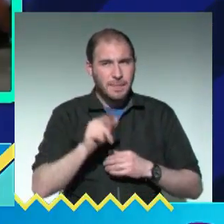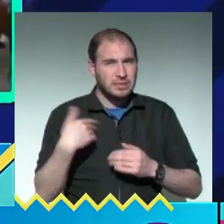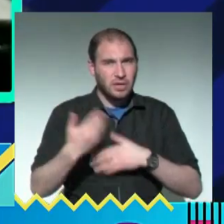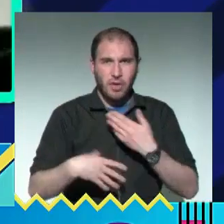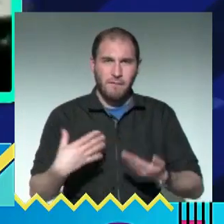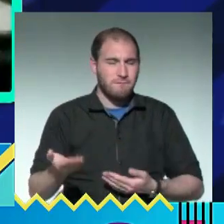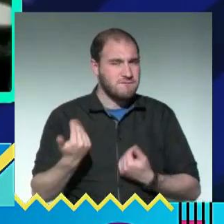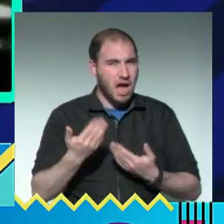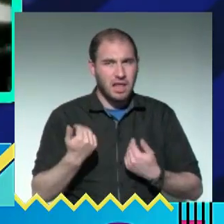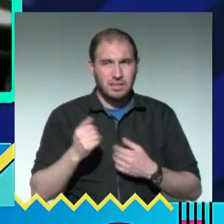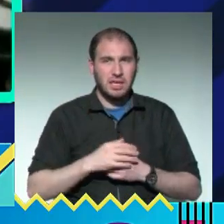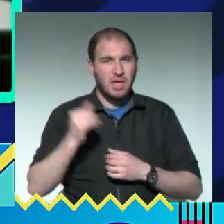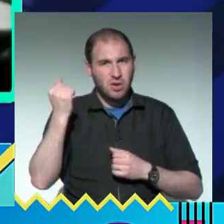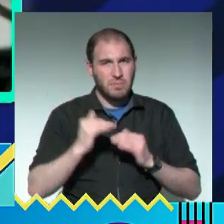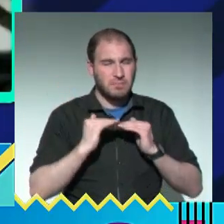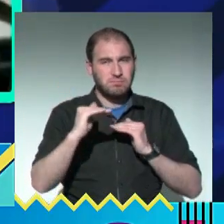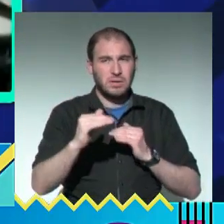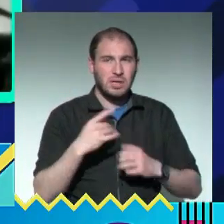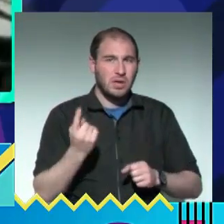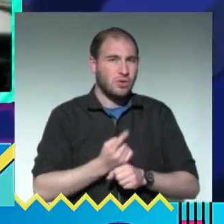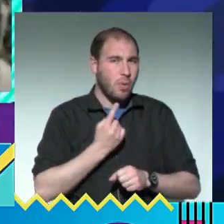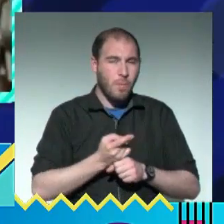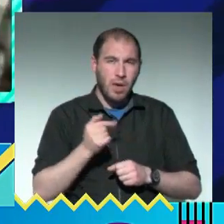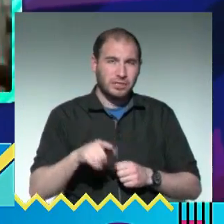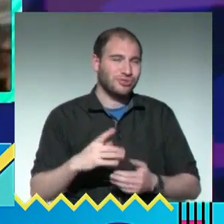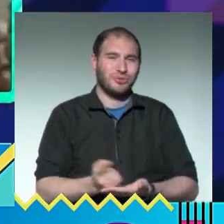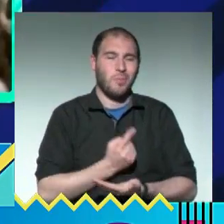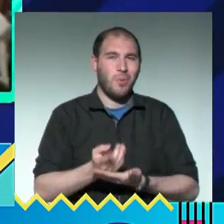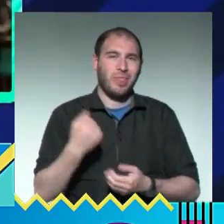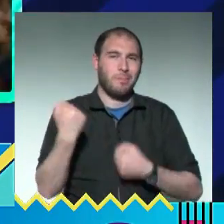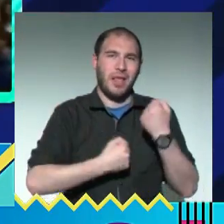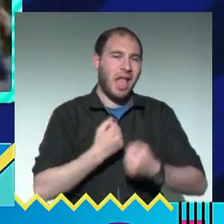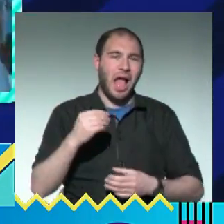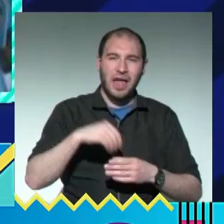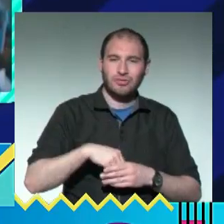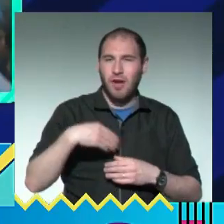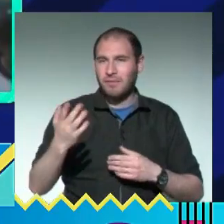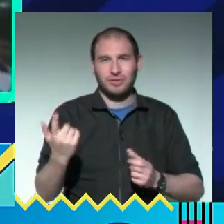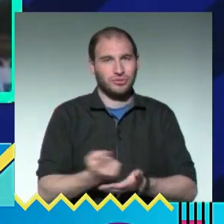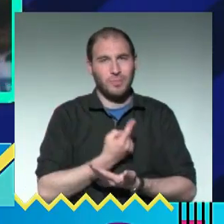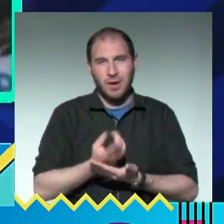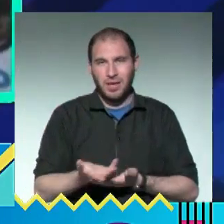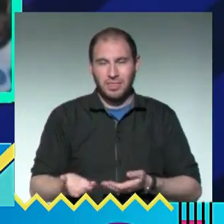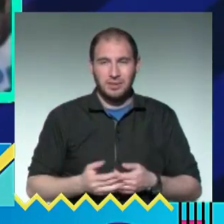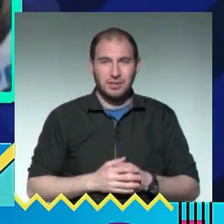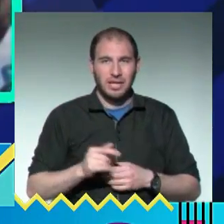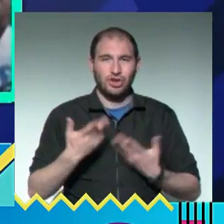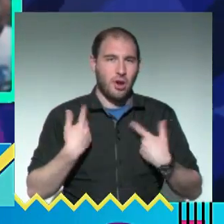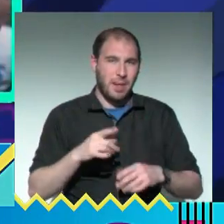desarrollado, de tener una macroeconomía estable. No podemos permitir esto, no puede pasar estas peleas ni dentro ni fuera. No es